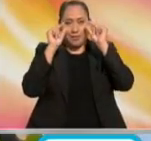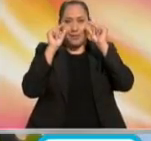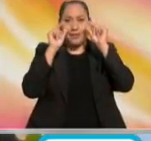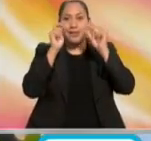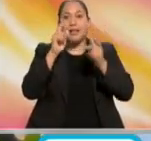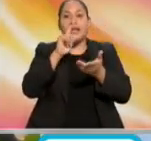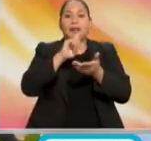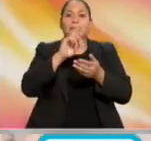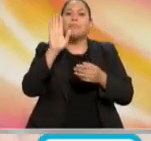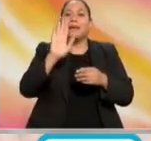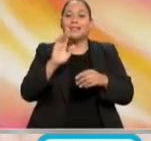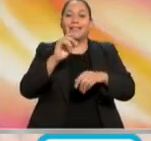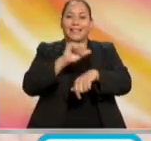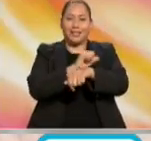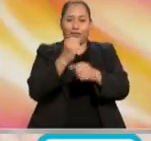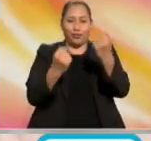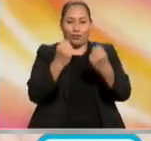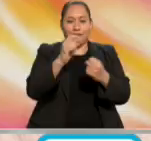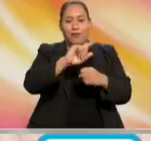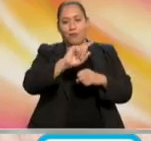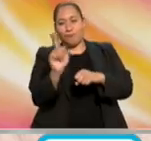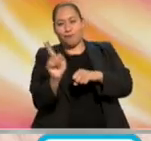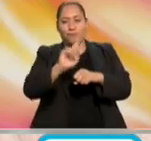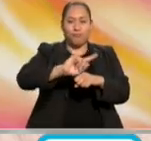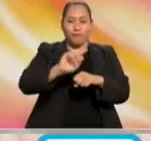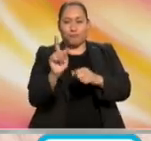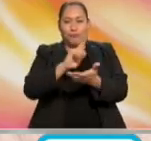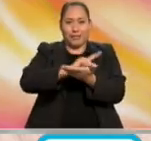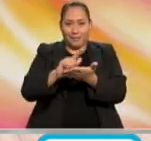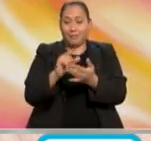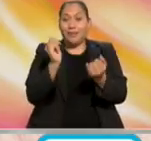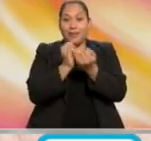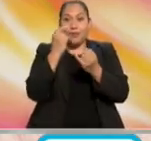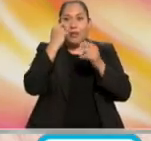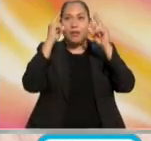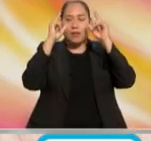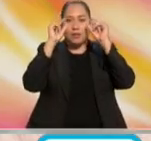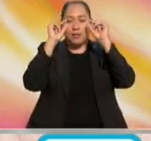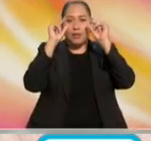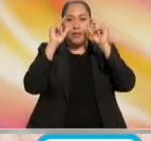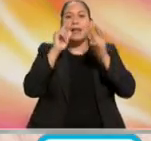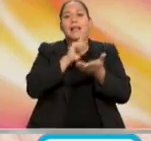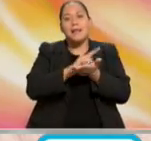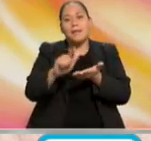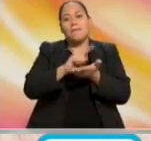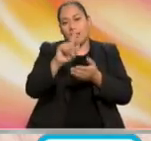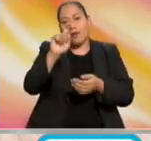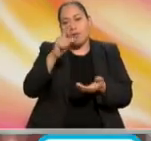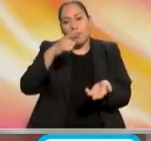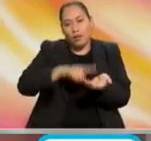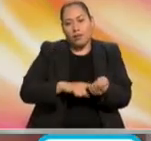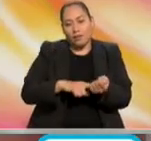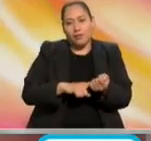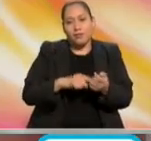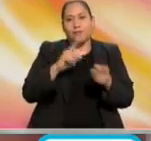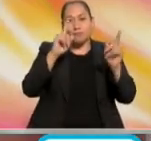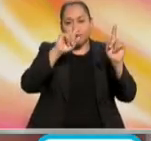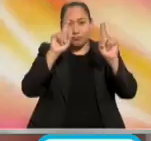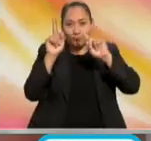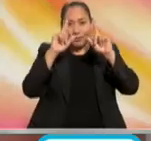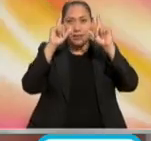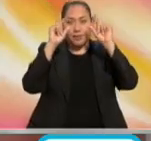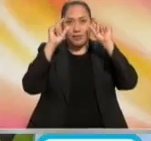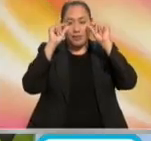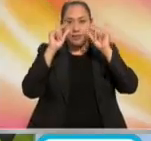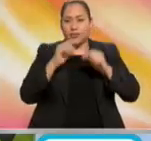este limpiador de vidrios que tenemos en el auto, es lo mismo que está haciendo con tus ojos, los está lubricando y los está limpiando. Entonces muchas